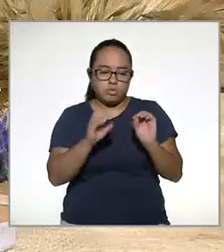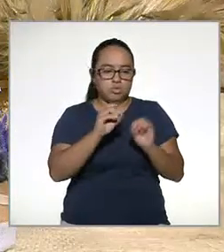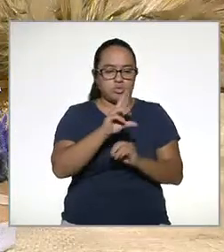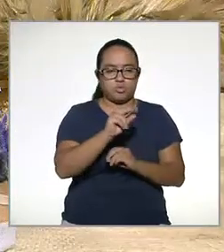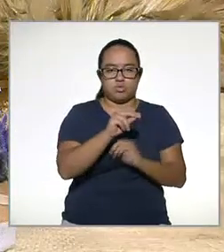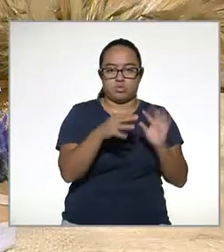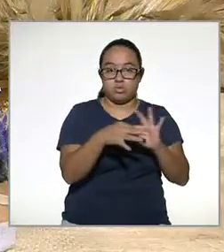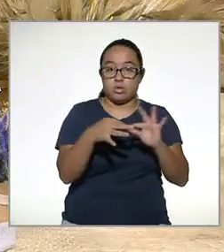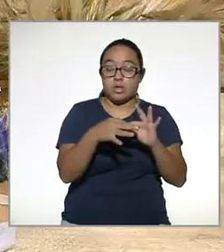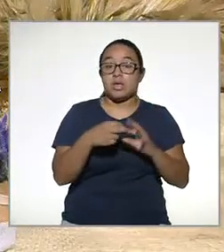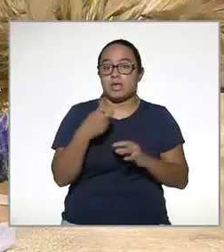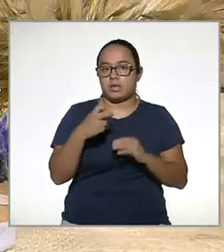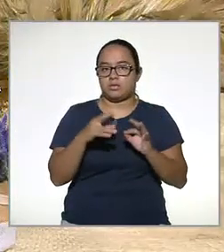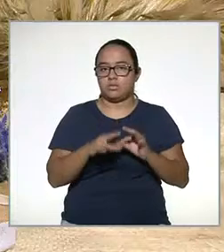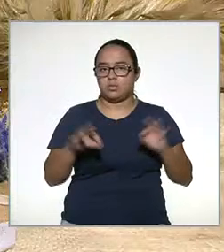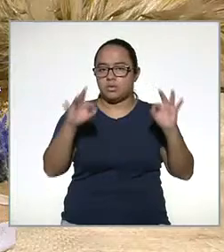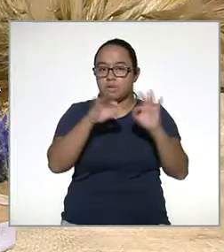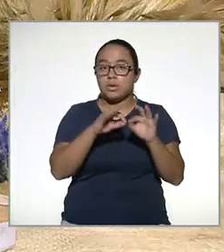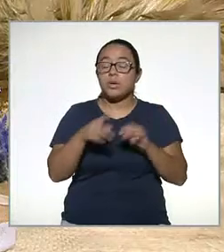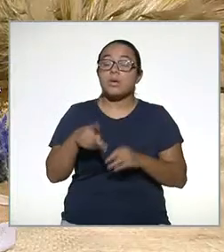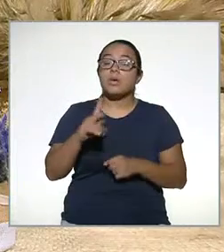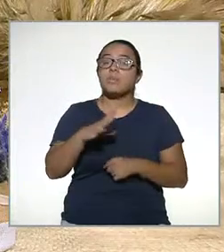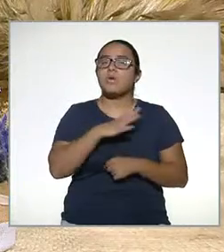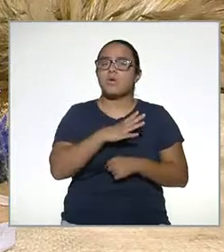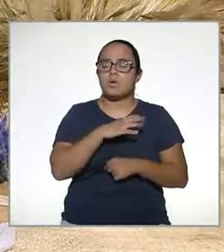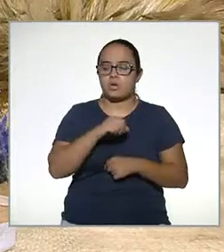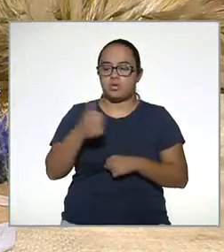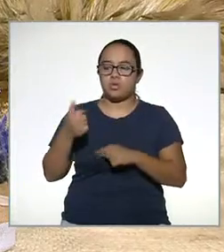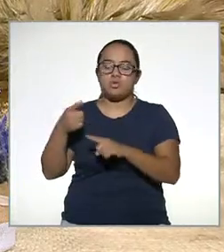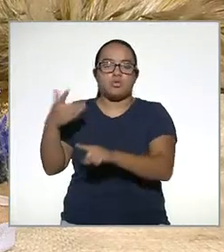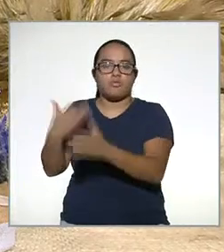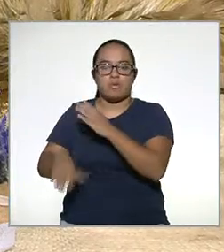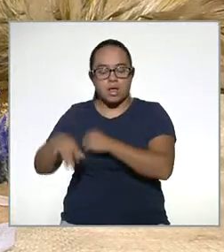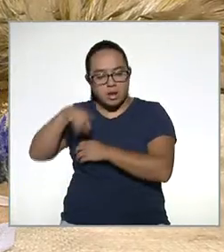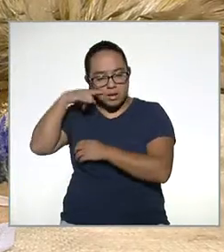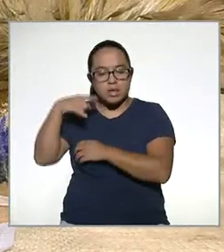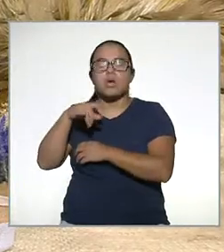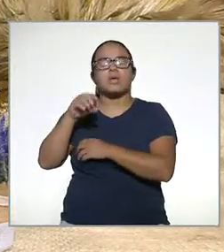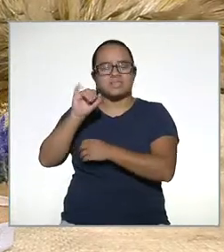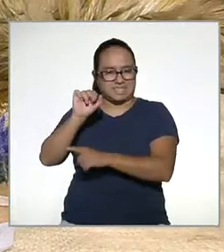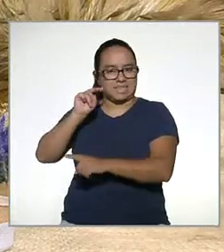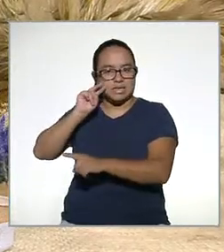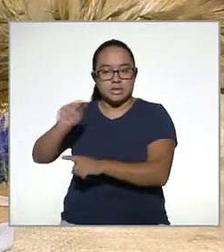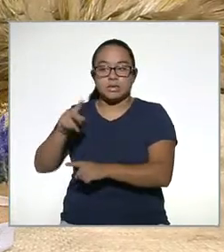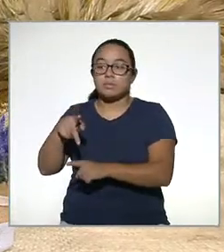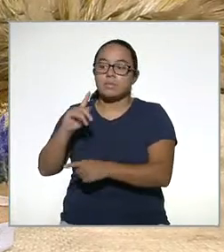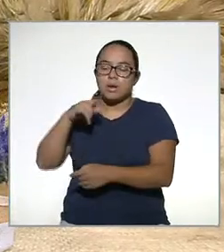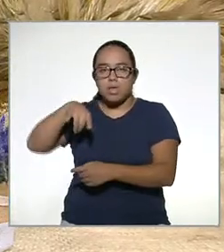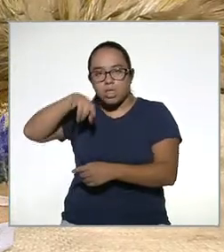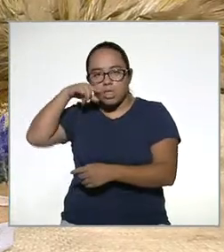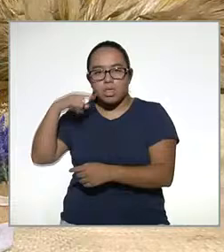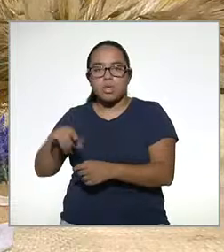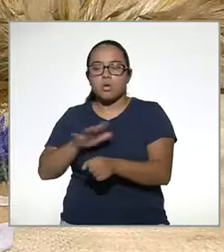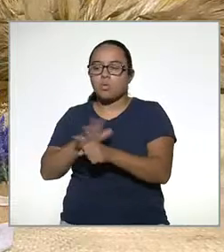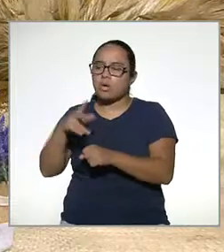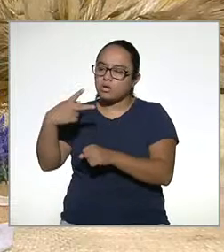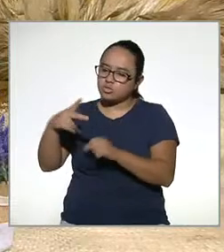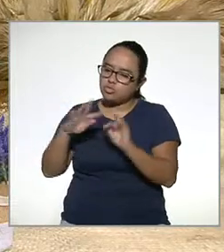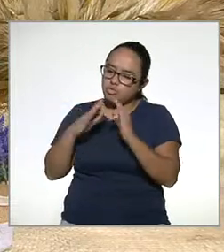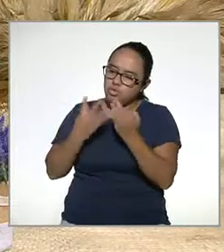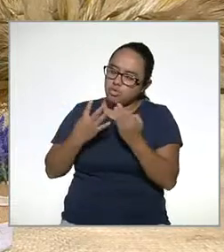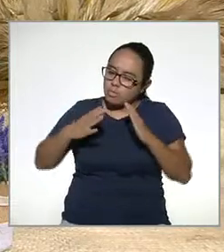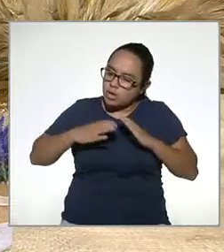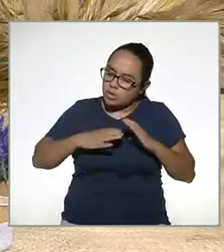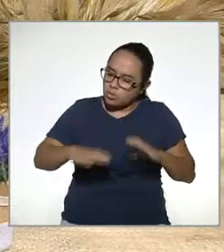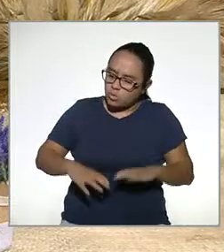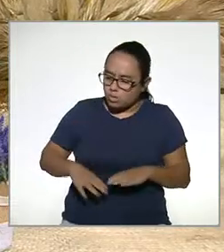muy importante. Pero hay otra parte que no se ve, bueno, más bien que se ve, pero que no se habla de ella, que es el lenguaje corporal. Es